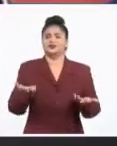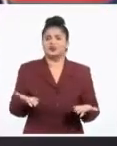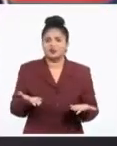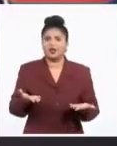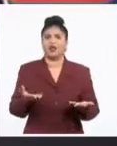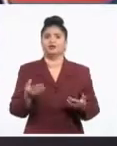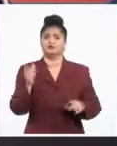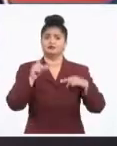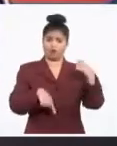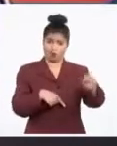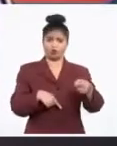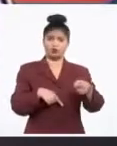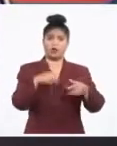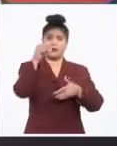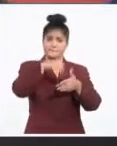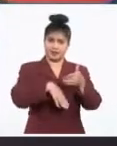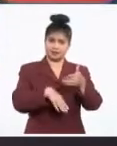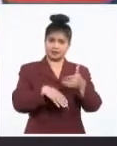de inventar algo.